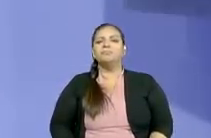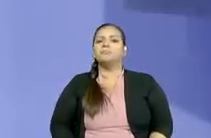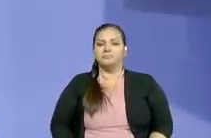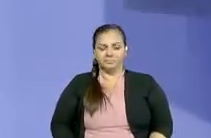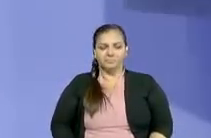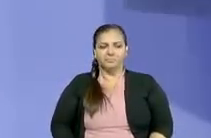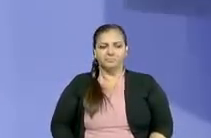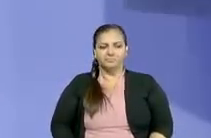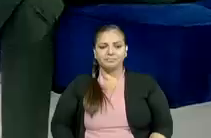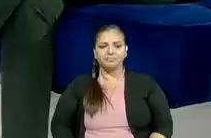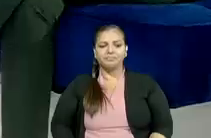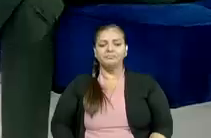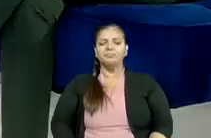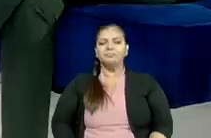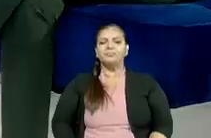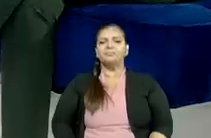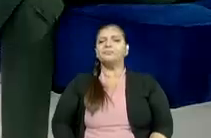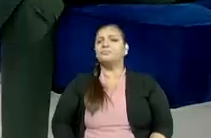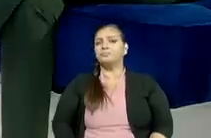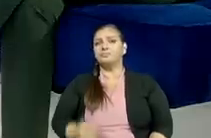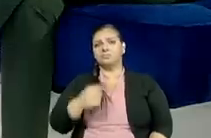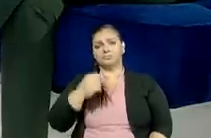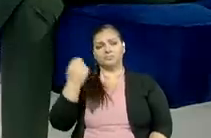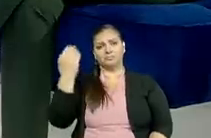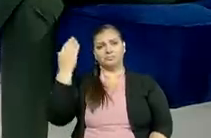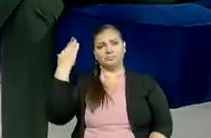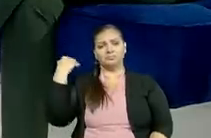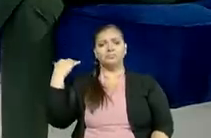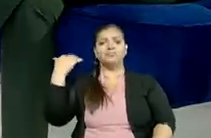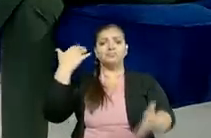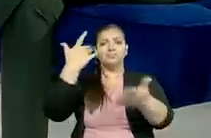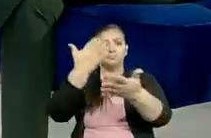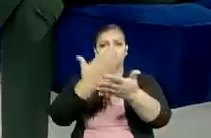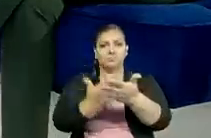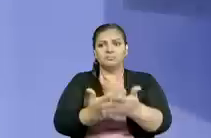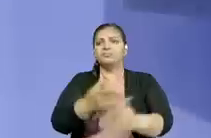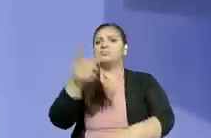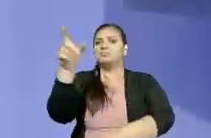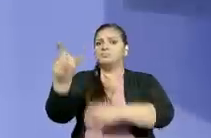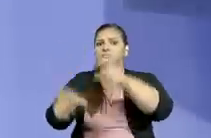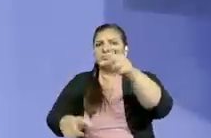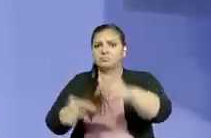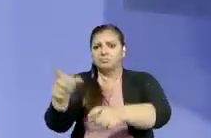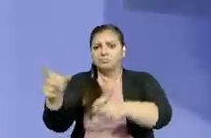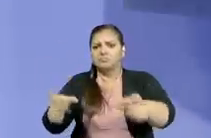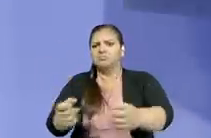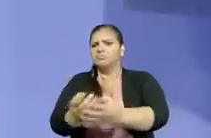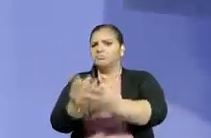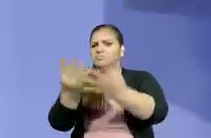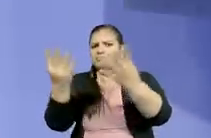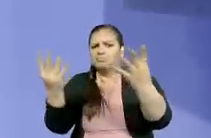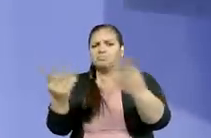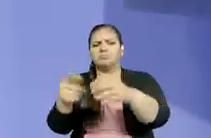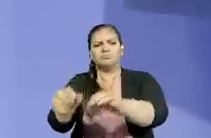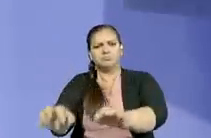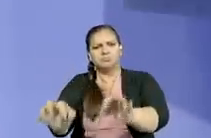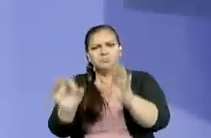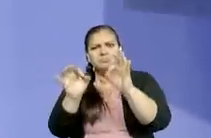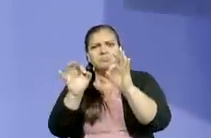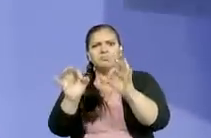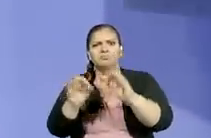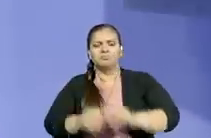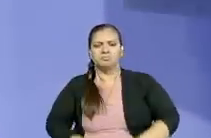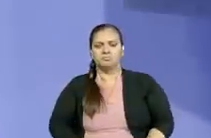La época de los partidos, entendidos como círculos excluyentes, para mí pasó. ¿Por qué, son entonces? Las grandes